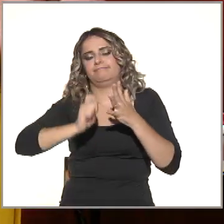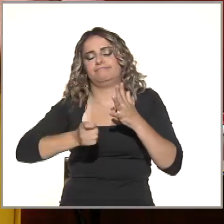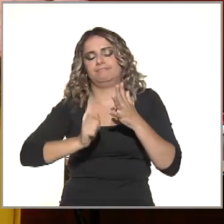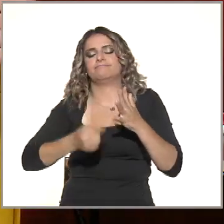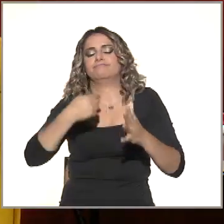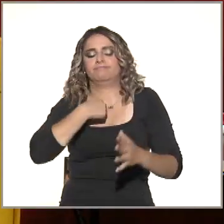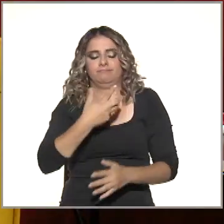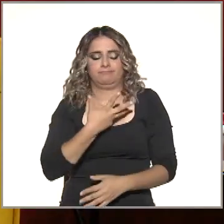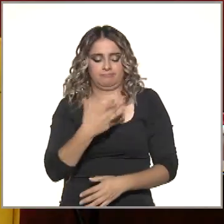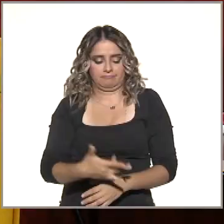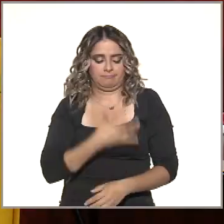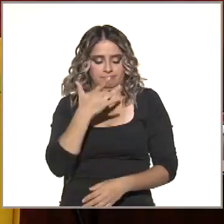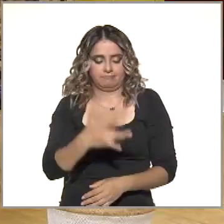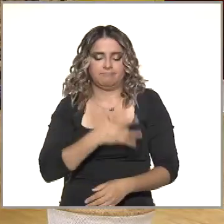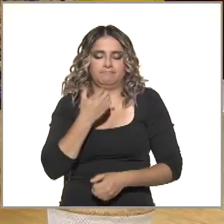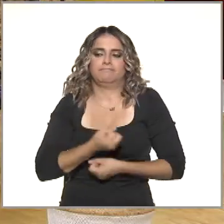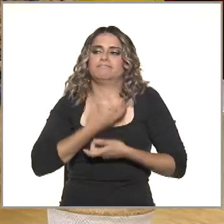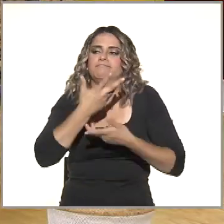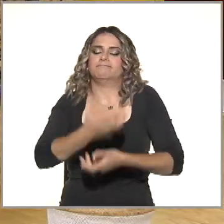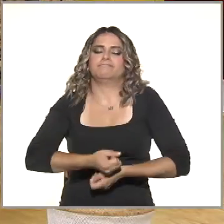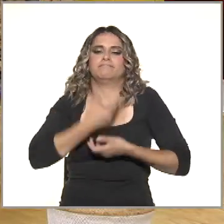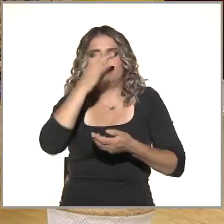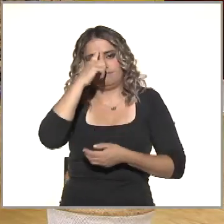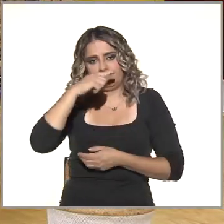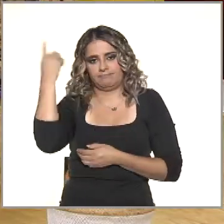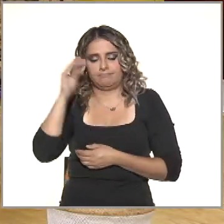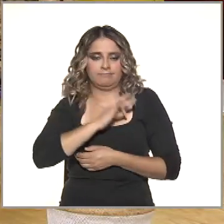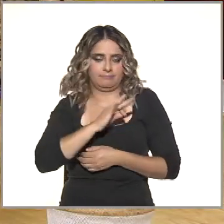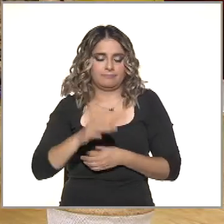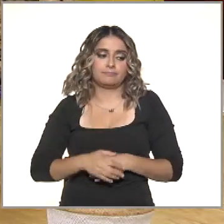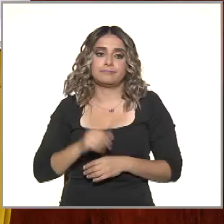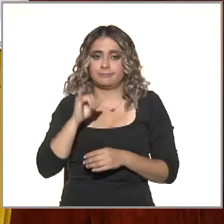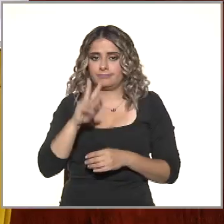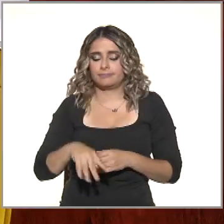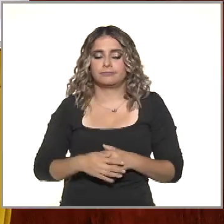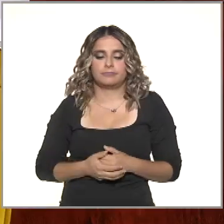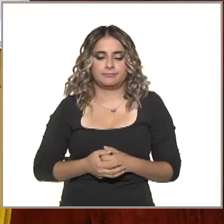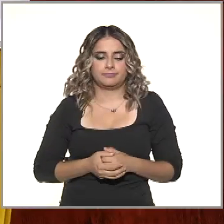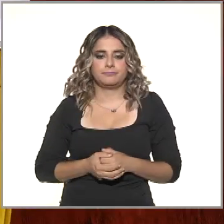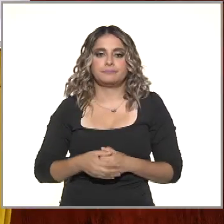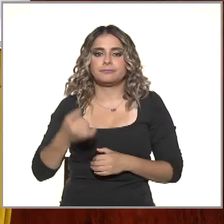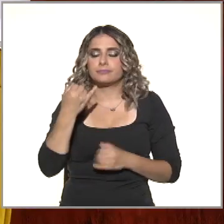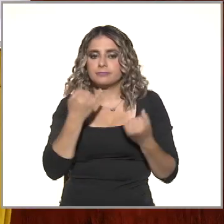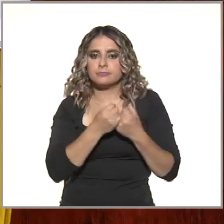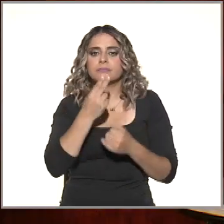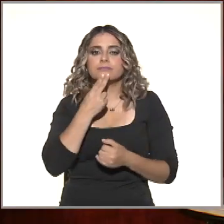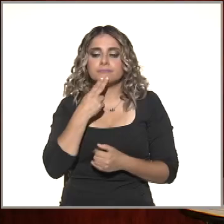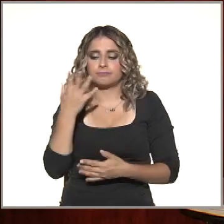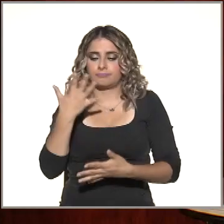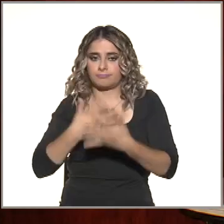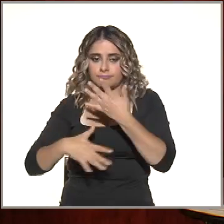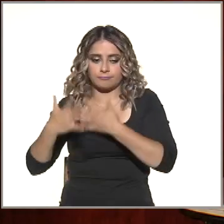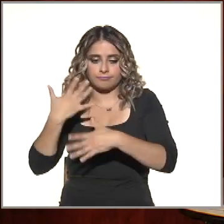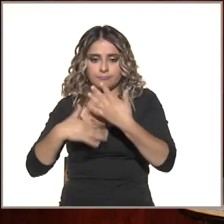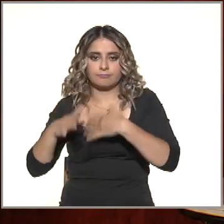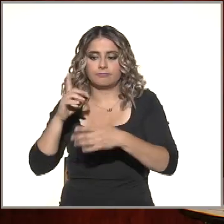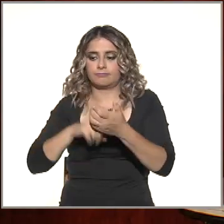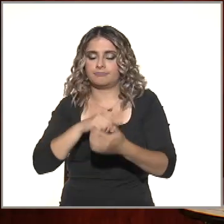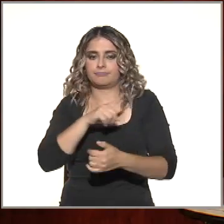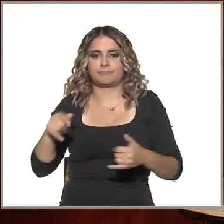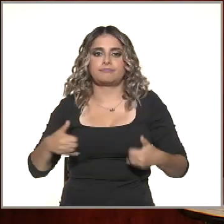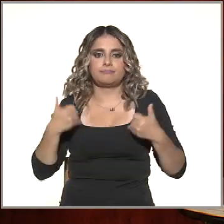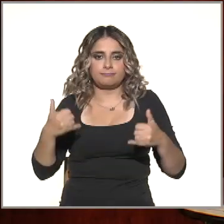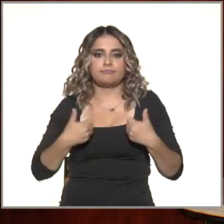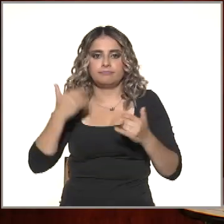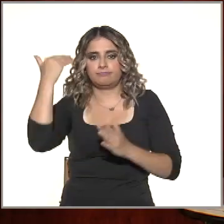precisamente el mundo en que vivimos, ¿no? Claro, importantísimo. Y además el uso de la palabra está en desuso entre los más jóvenes